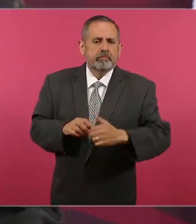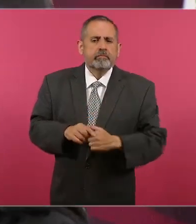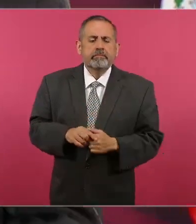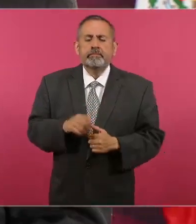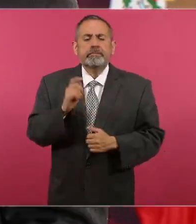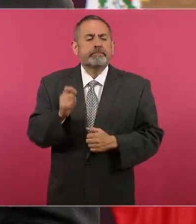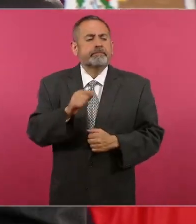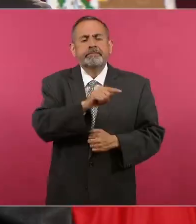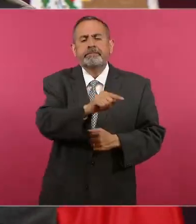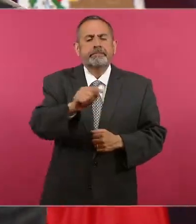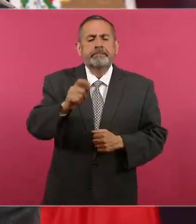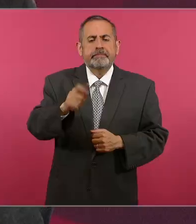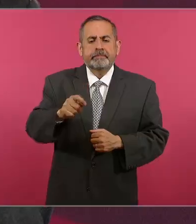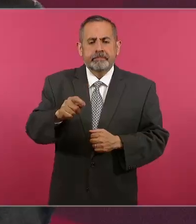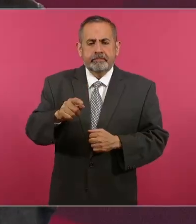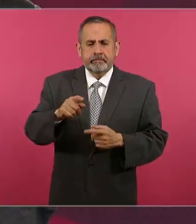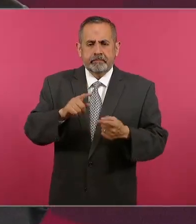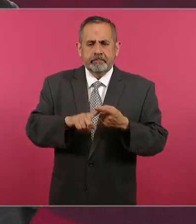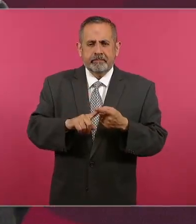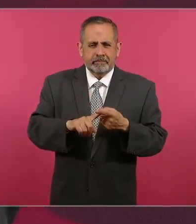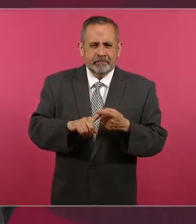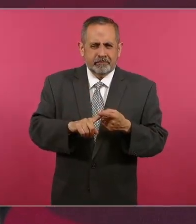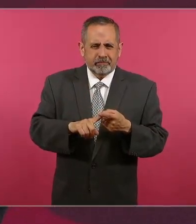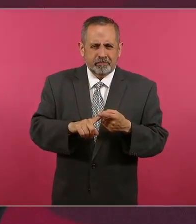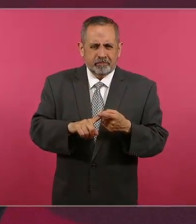de Mota, Gil,